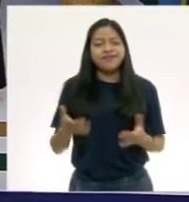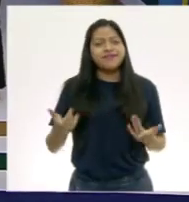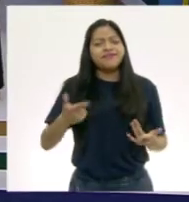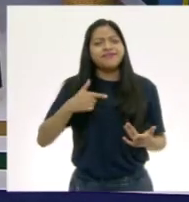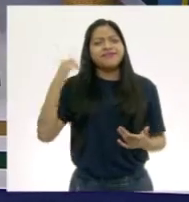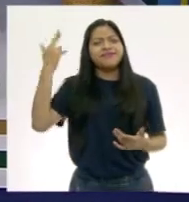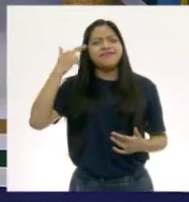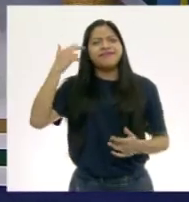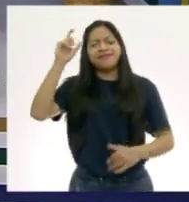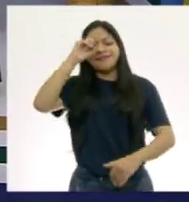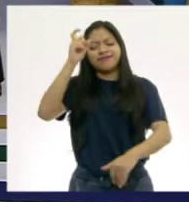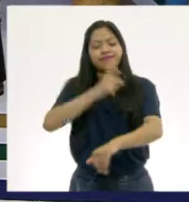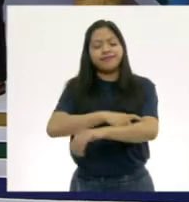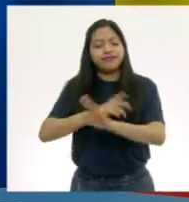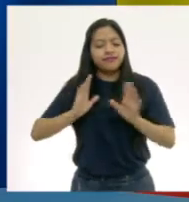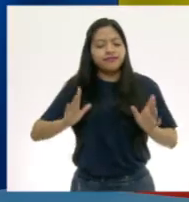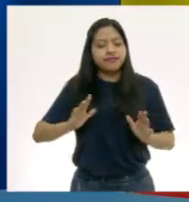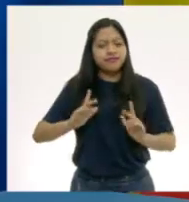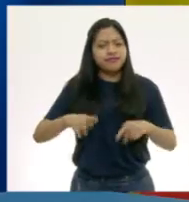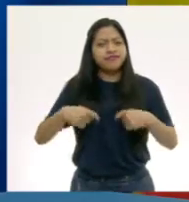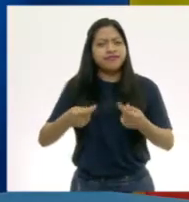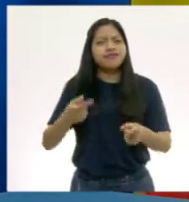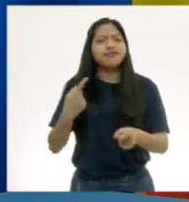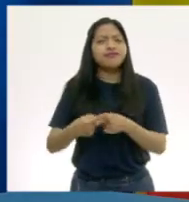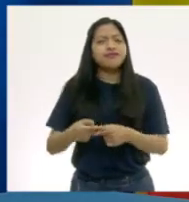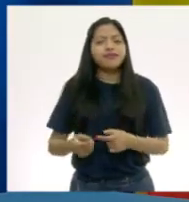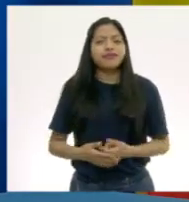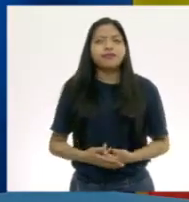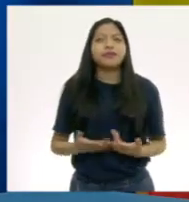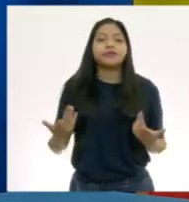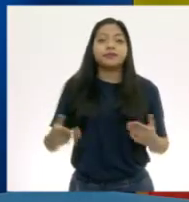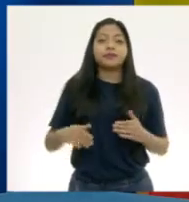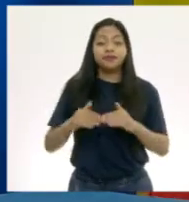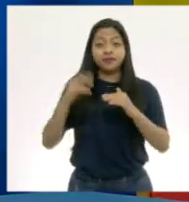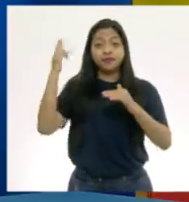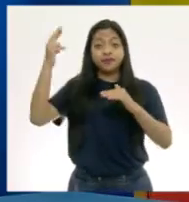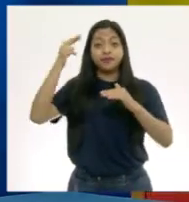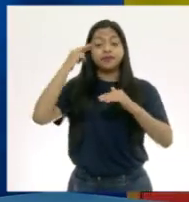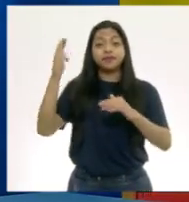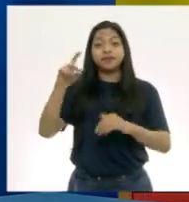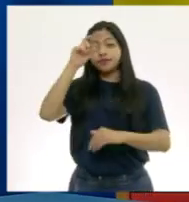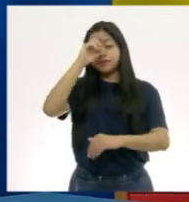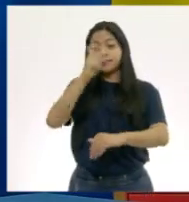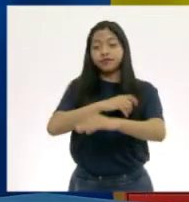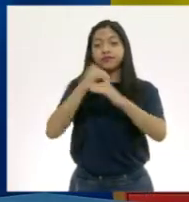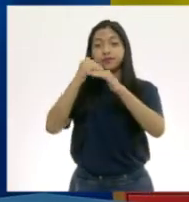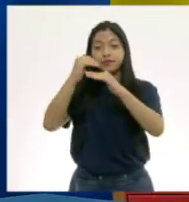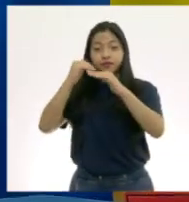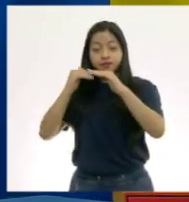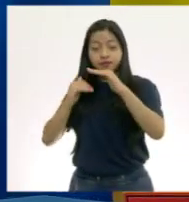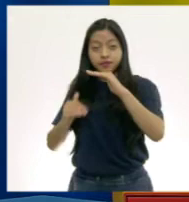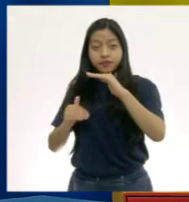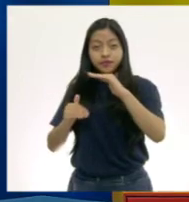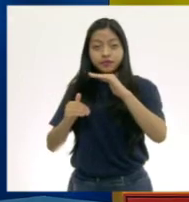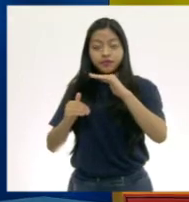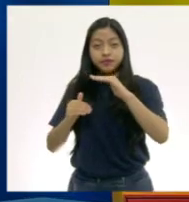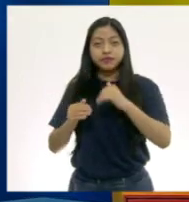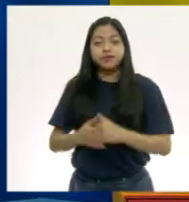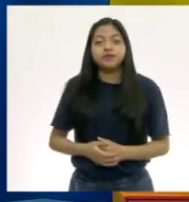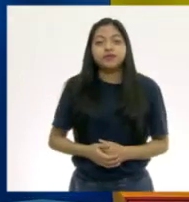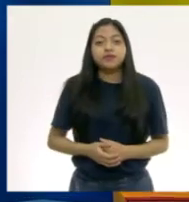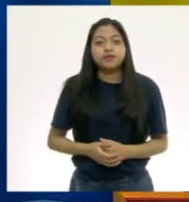del faraón, ¿quiénes estaban? Fíjate, María, que debajo del faraón y su familia se encontraba una organización